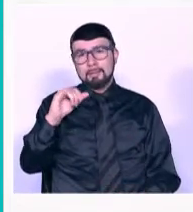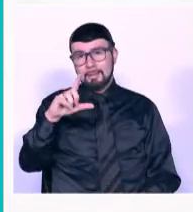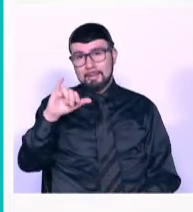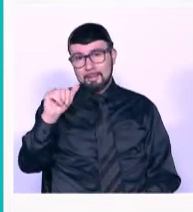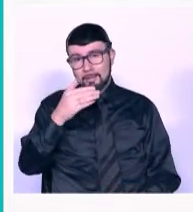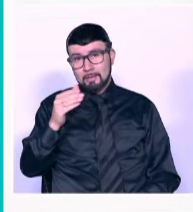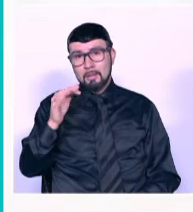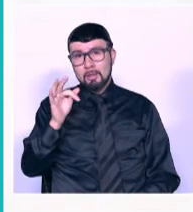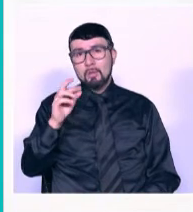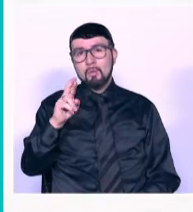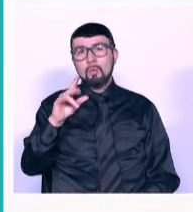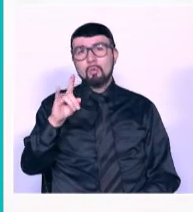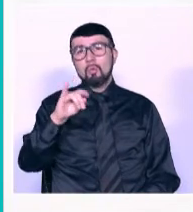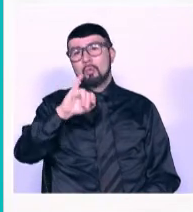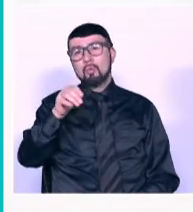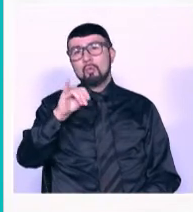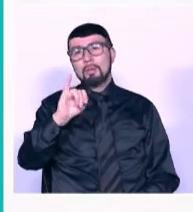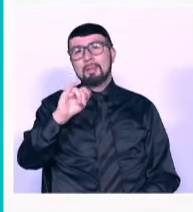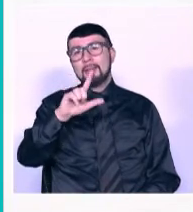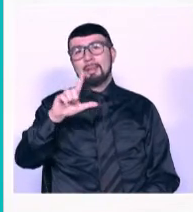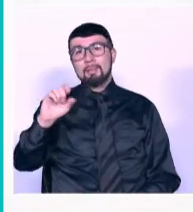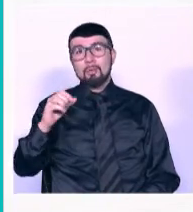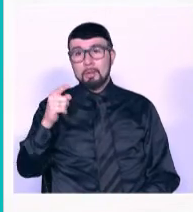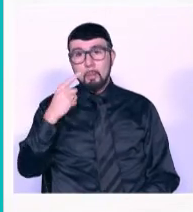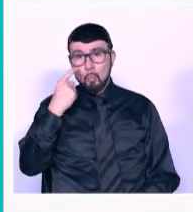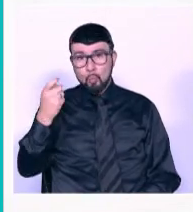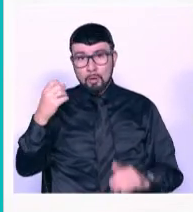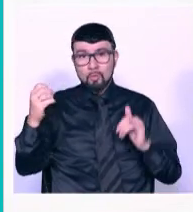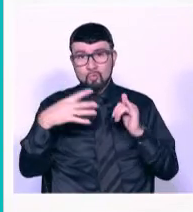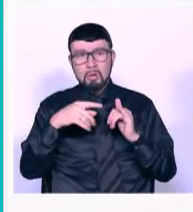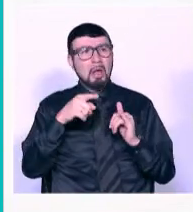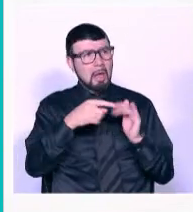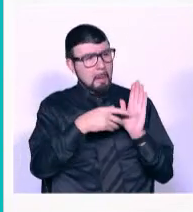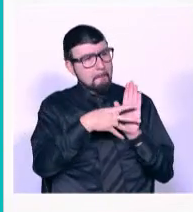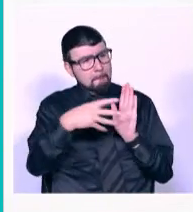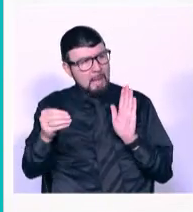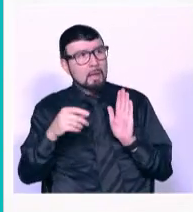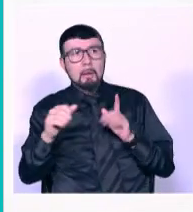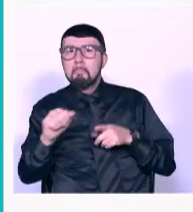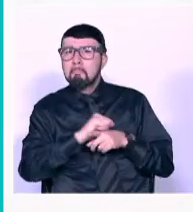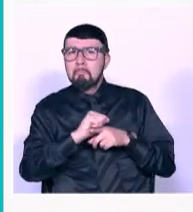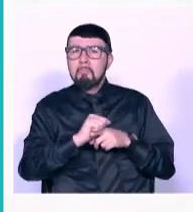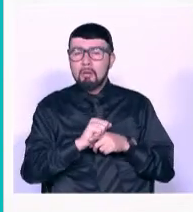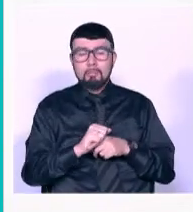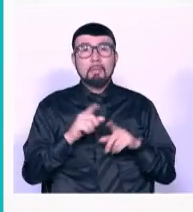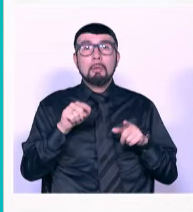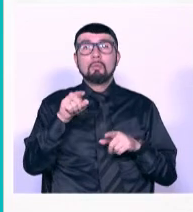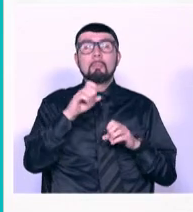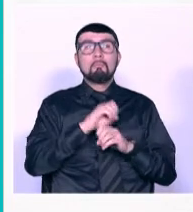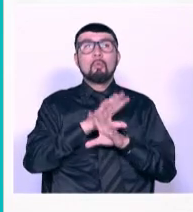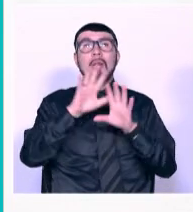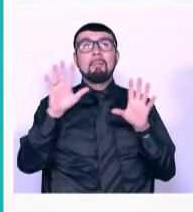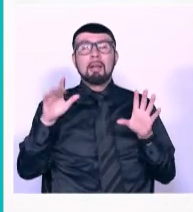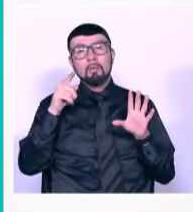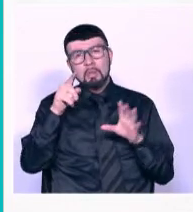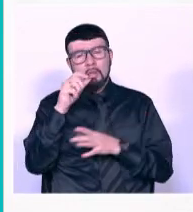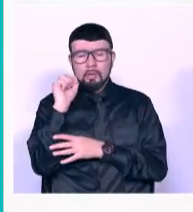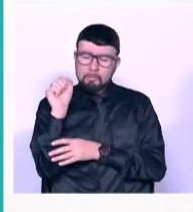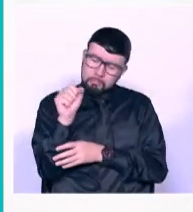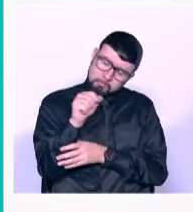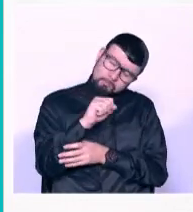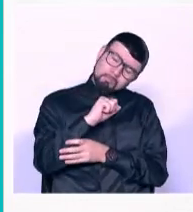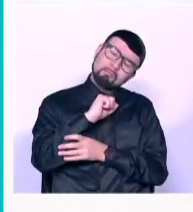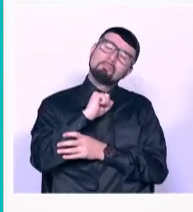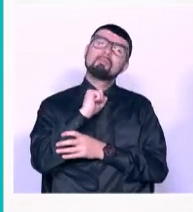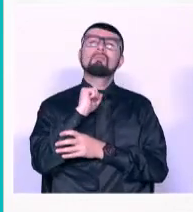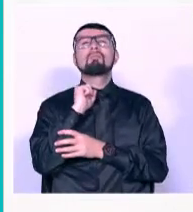También cuando nos levantamos por la mañana o por la noche, realizar unos movimientos con la cabeza hacia adelante, hacia atrás, hacia